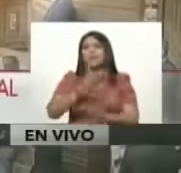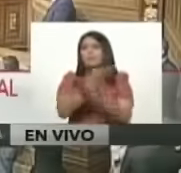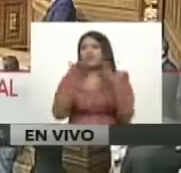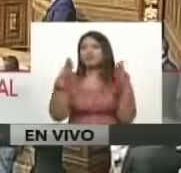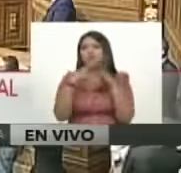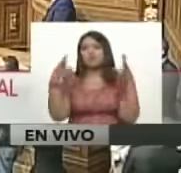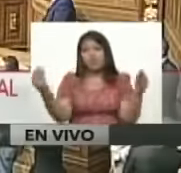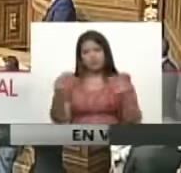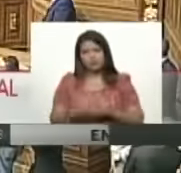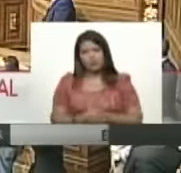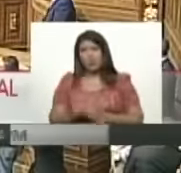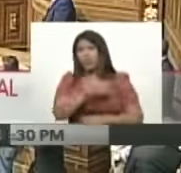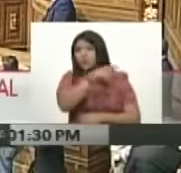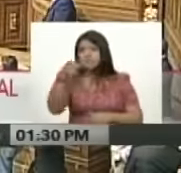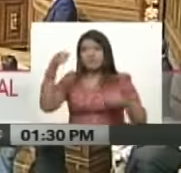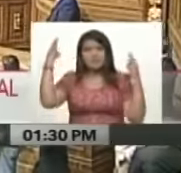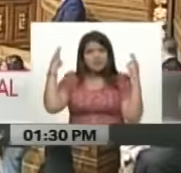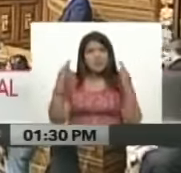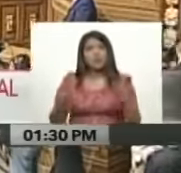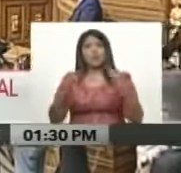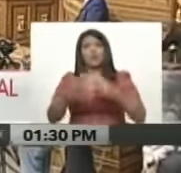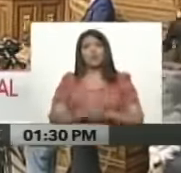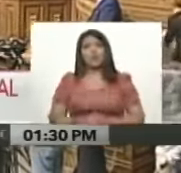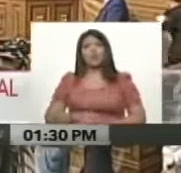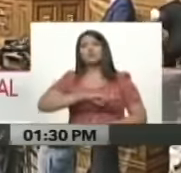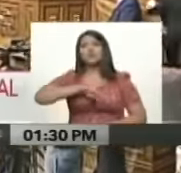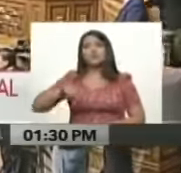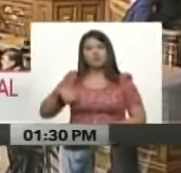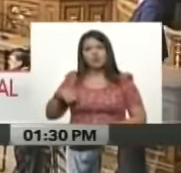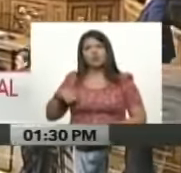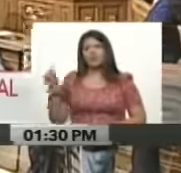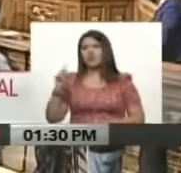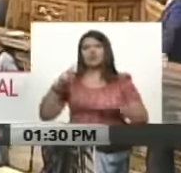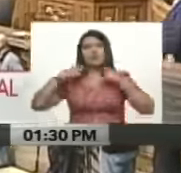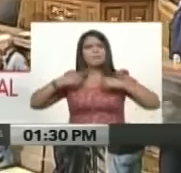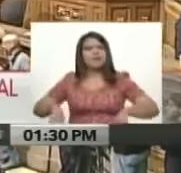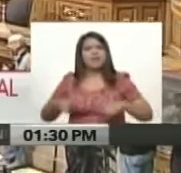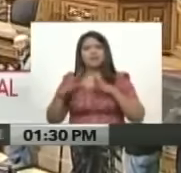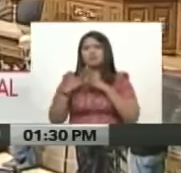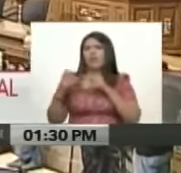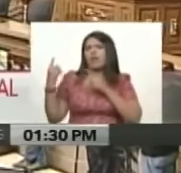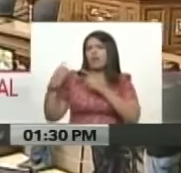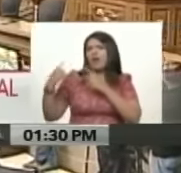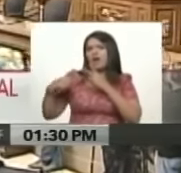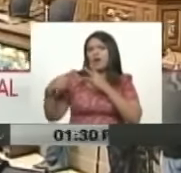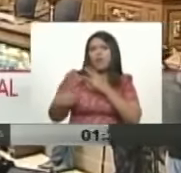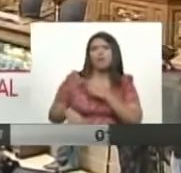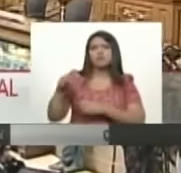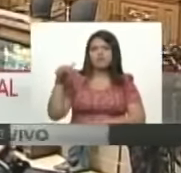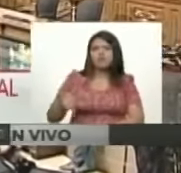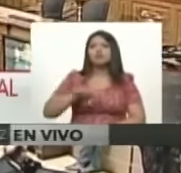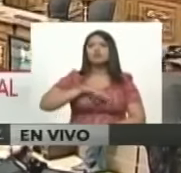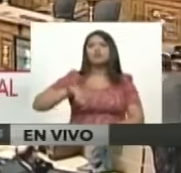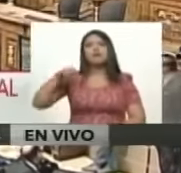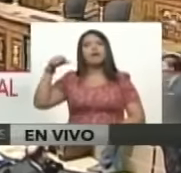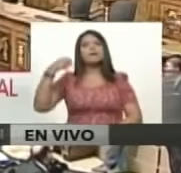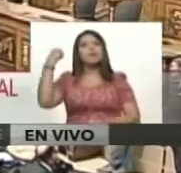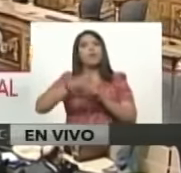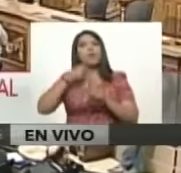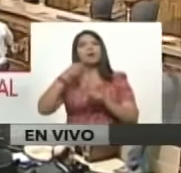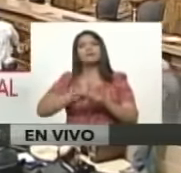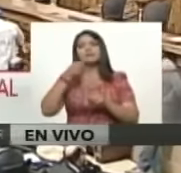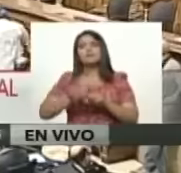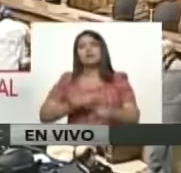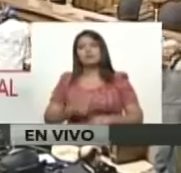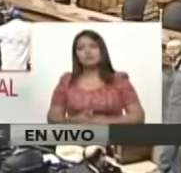ustedes. Tengan la seguridad que en nuestras manos no se perderán esas conquistas. Aquí estamos como combatientes, como uno